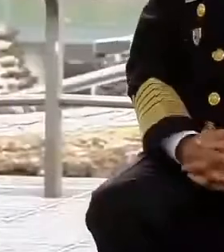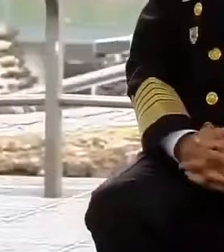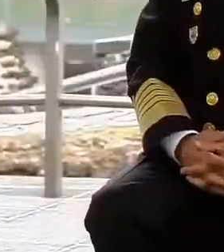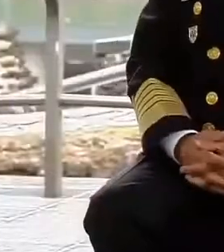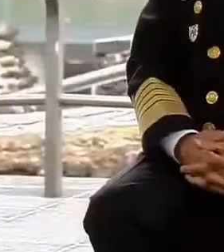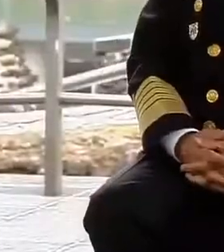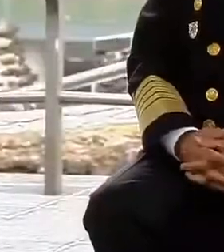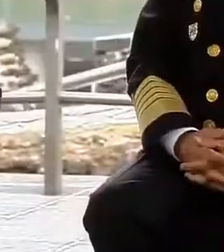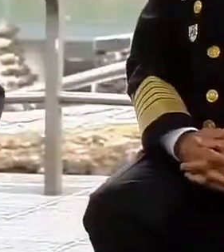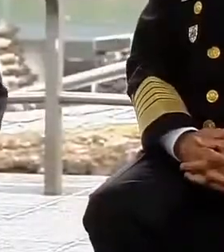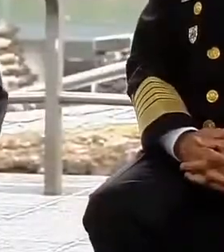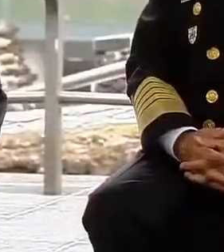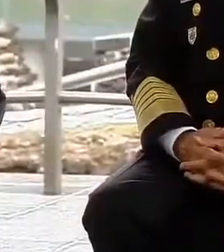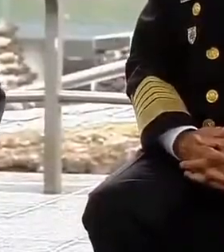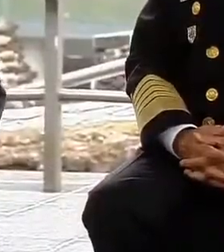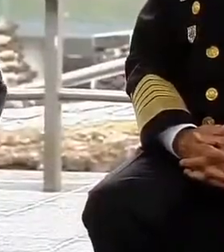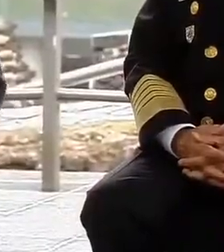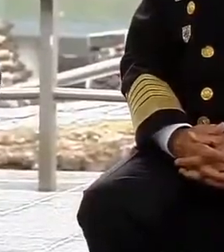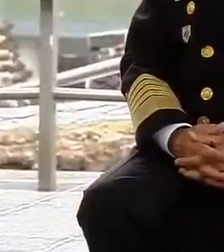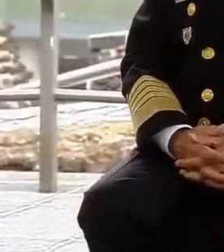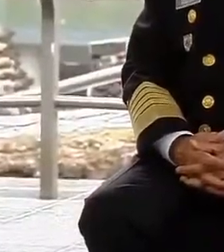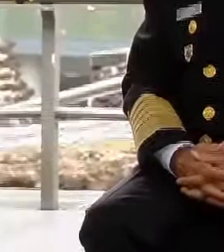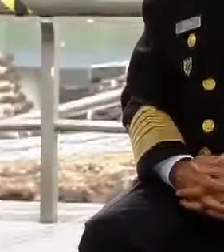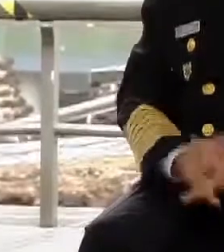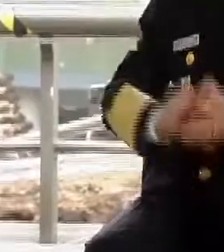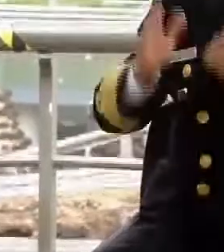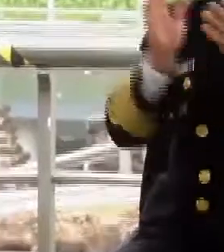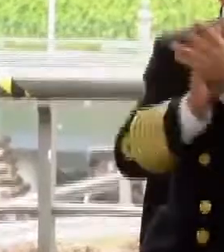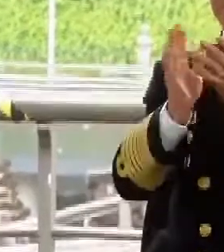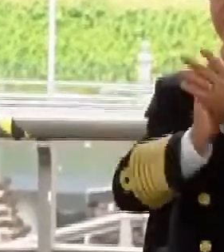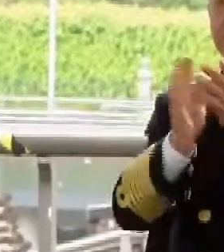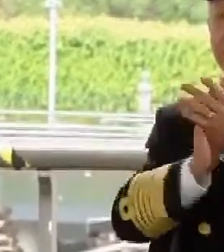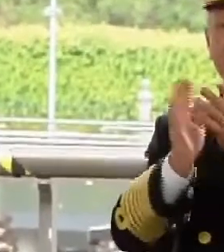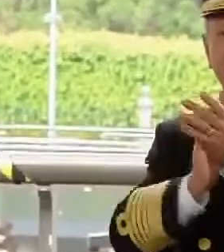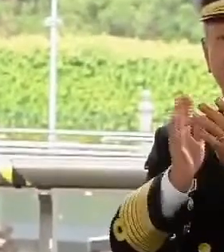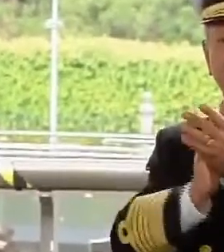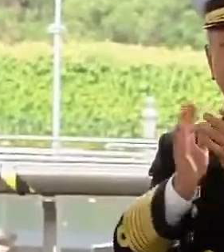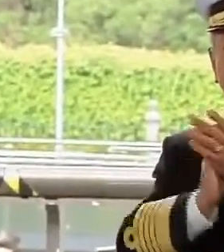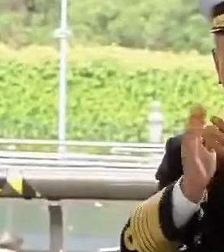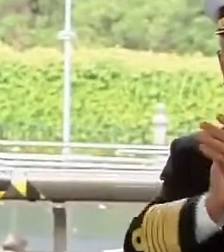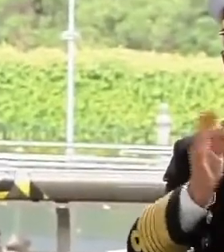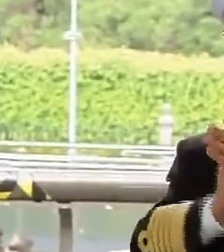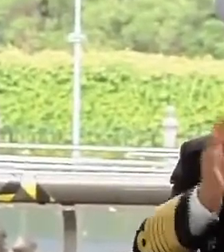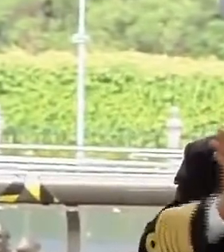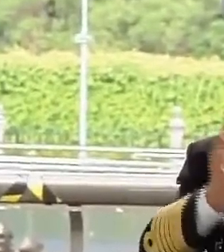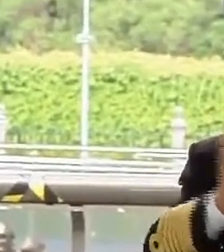licenciado Andrés Manuel López Obrador.